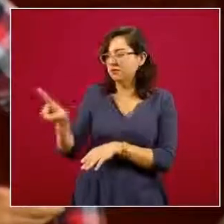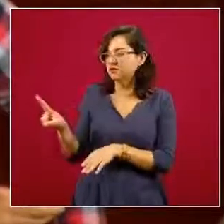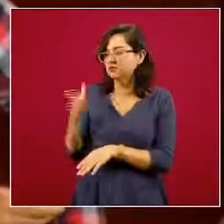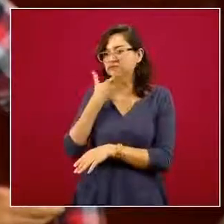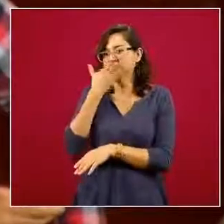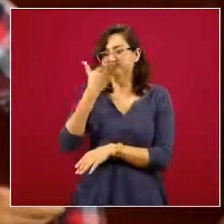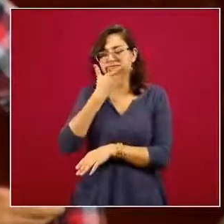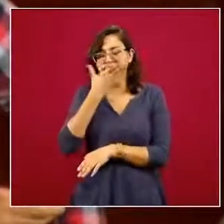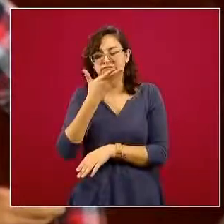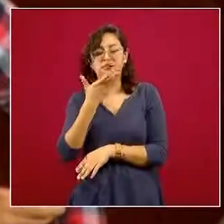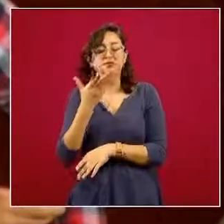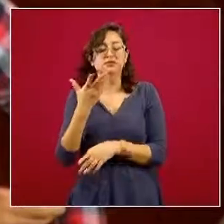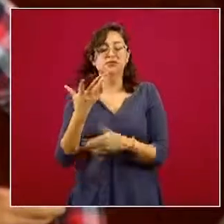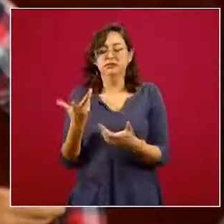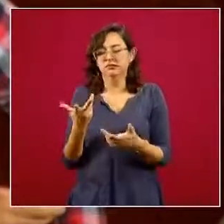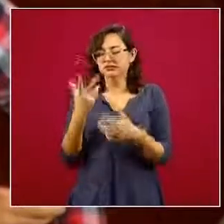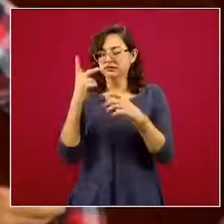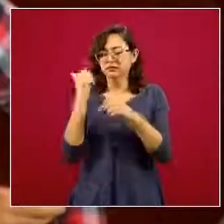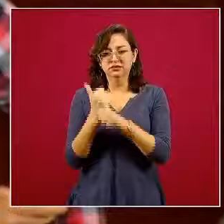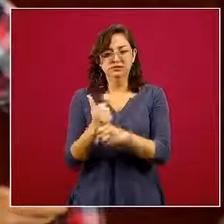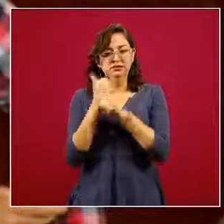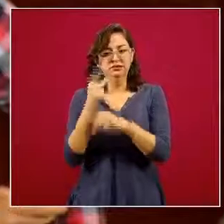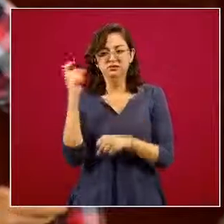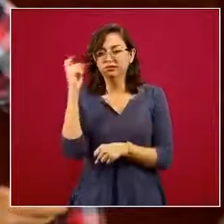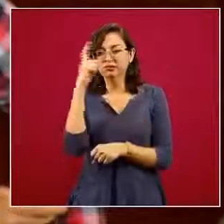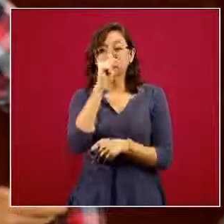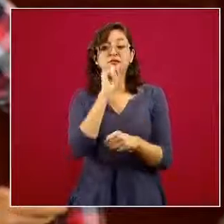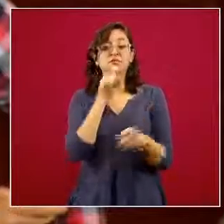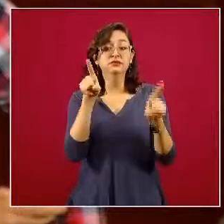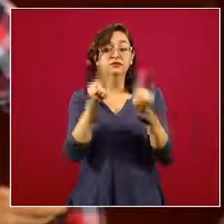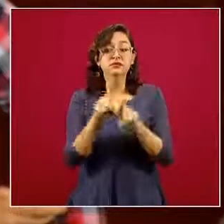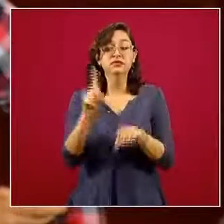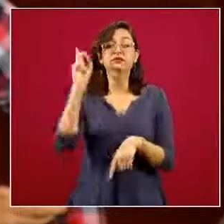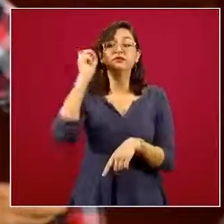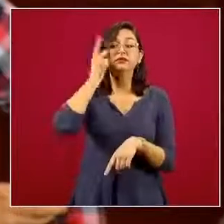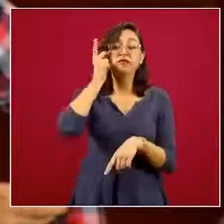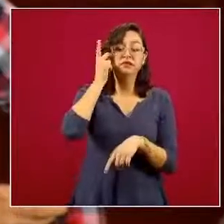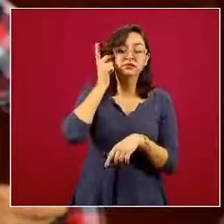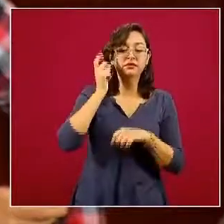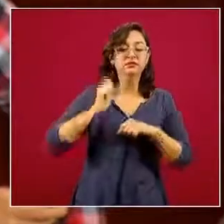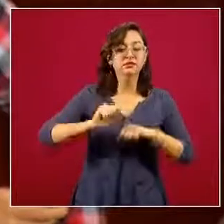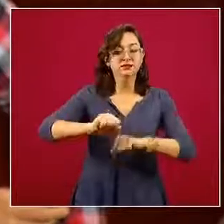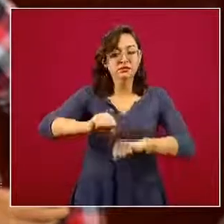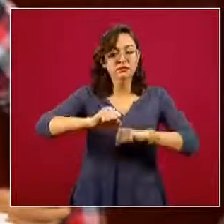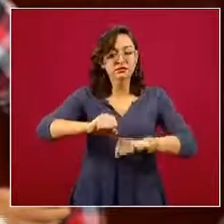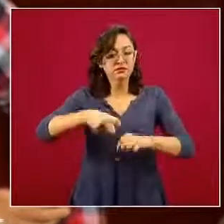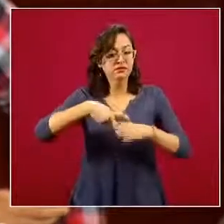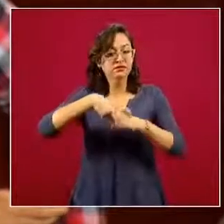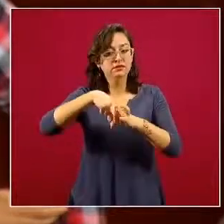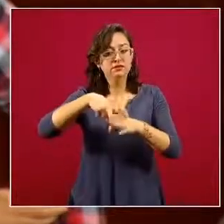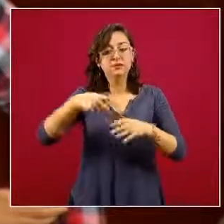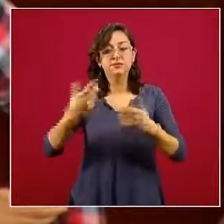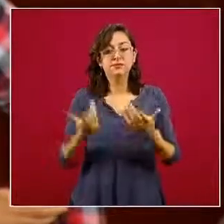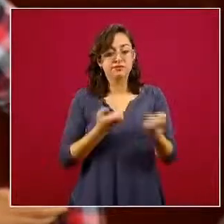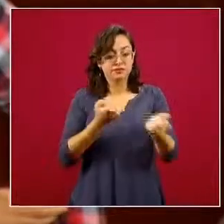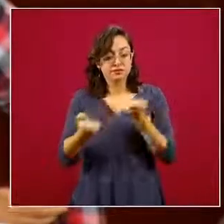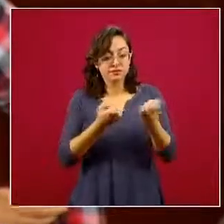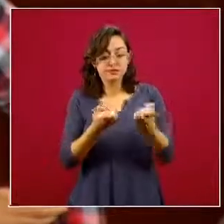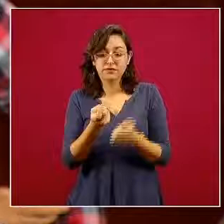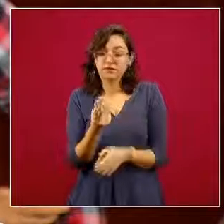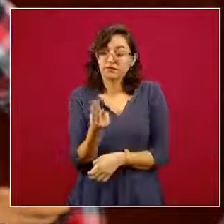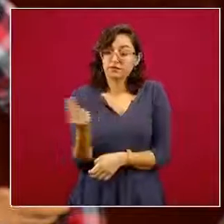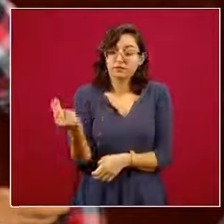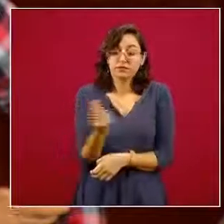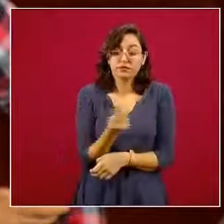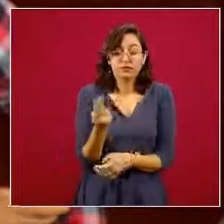están padeciendo, además de que el mantenimiento de los caballos de carreras y su condicionamiento que requieren para estar en forma, lo mismo que el de los jockeys,